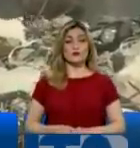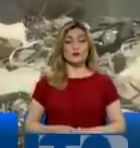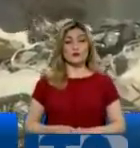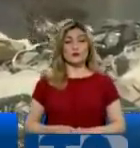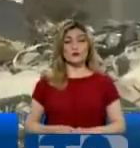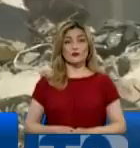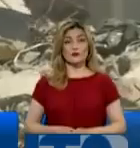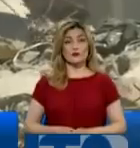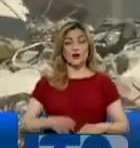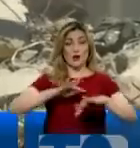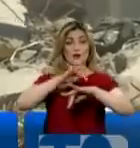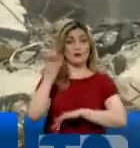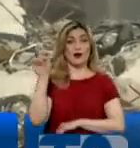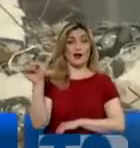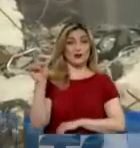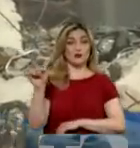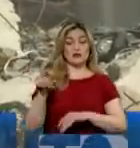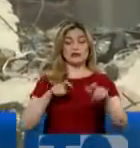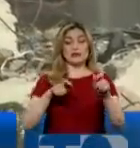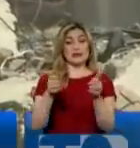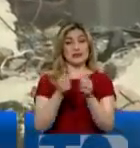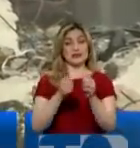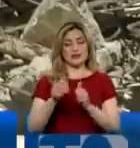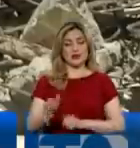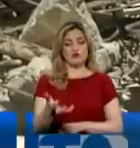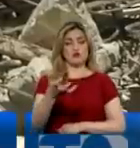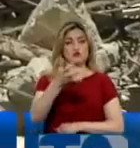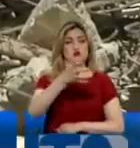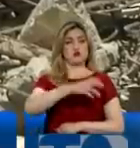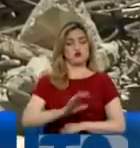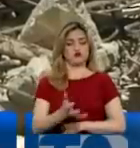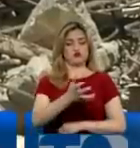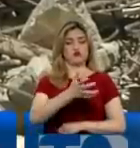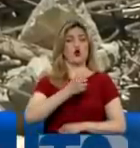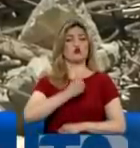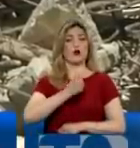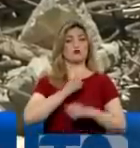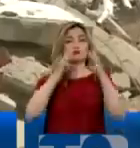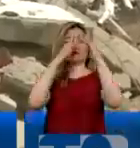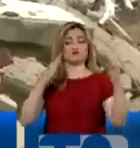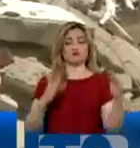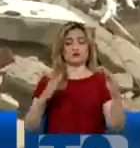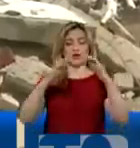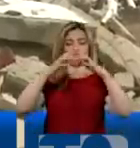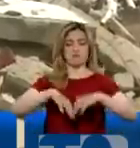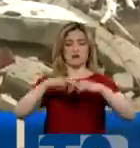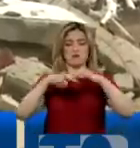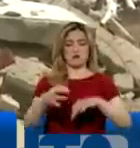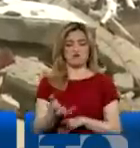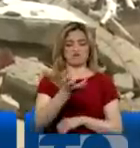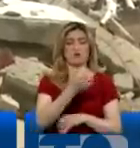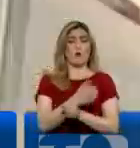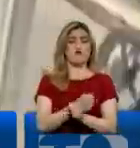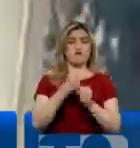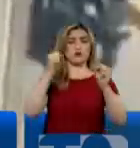así es como desde temprano nuestra retroexcavadora contratada por la dueña de la vivienda empezó a derrocar lo poco que quedó de la edificación tras la